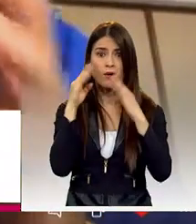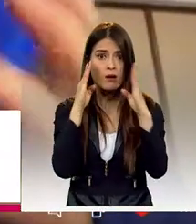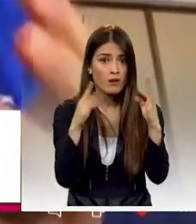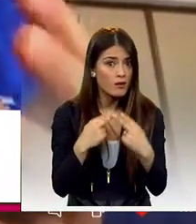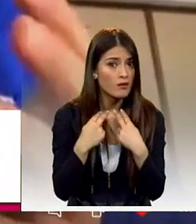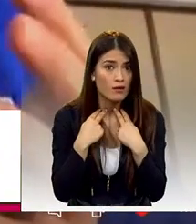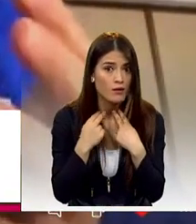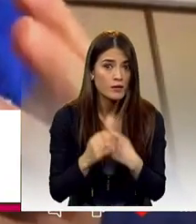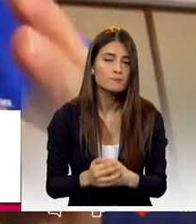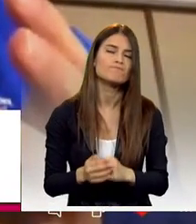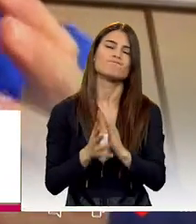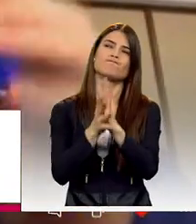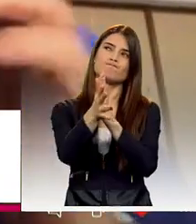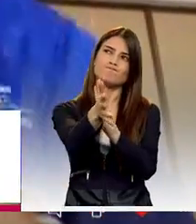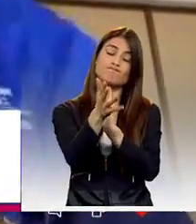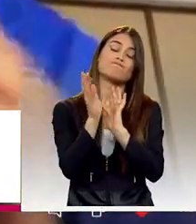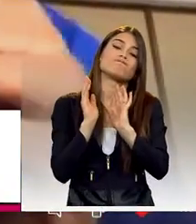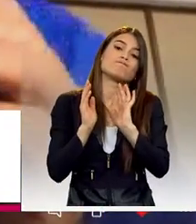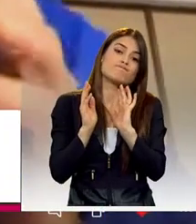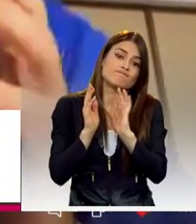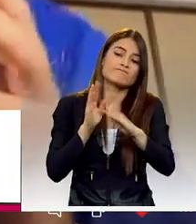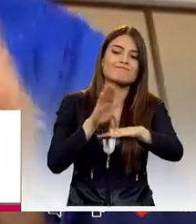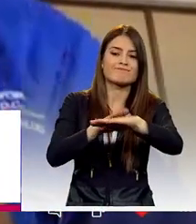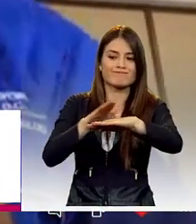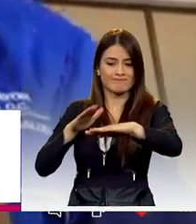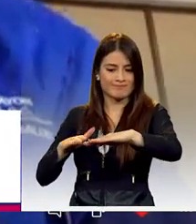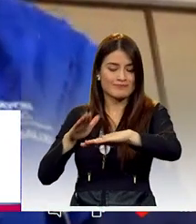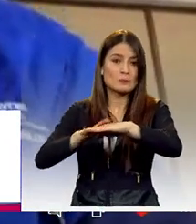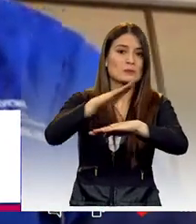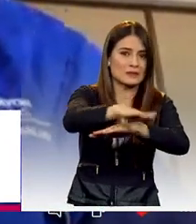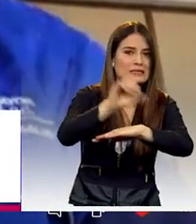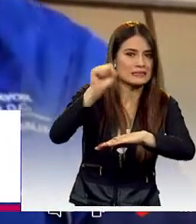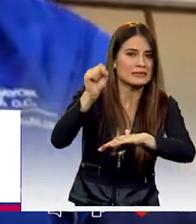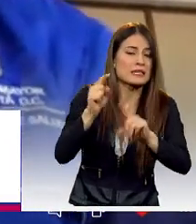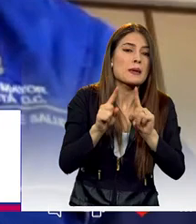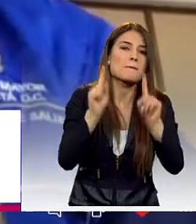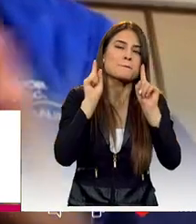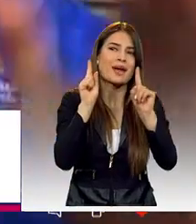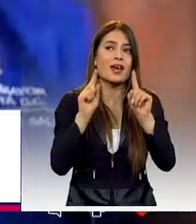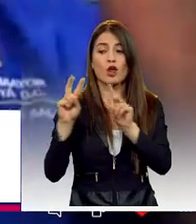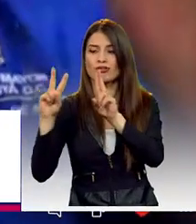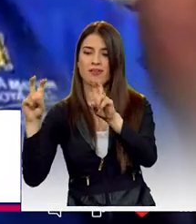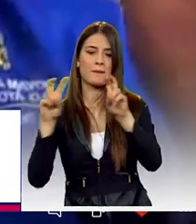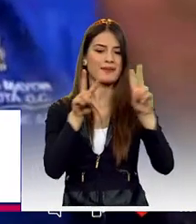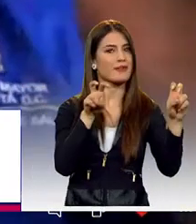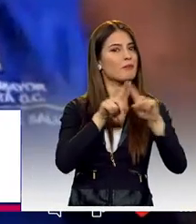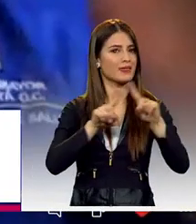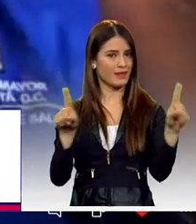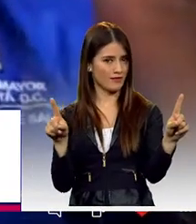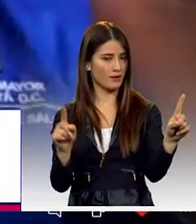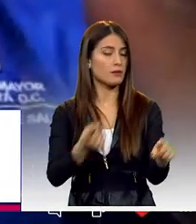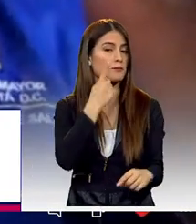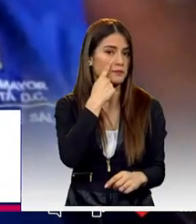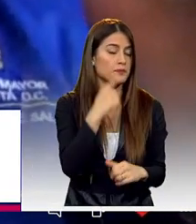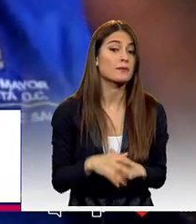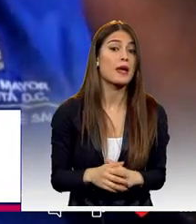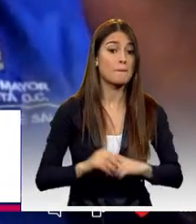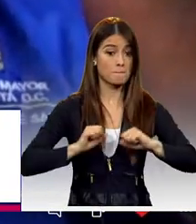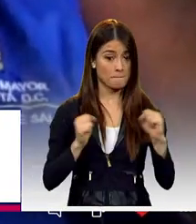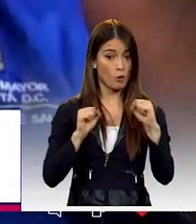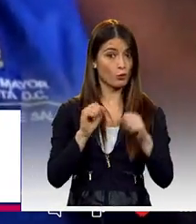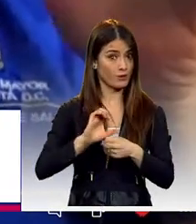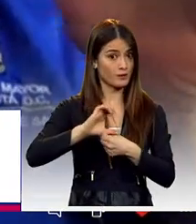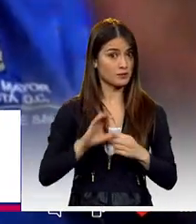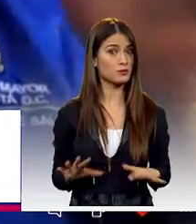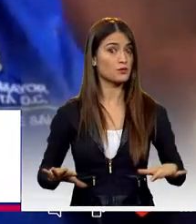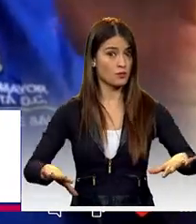altamente relacionados, pero temas distintos. Me trato de explicar. La ciudad de Bogotá empezó